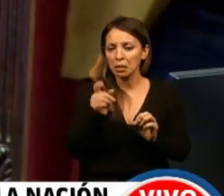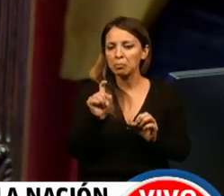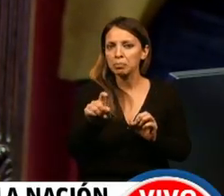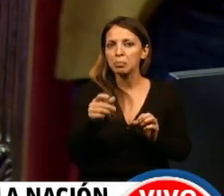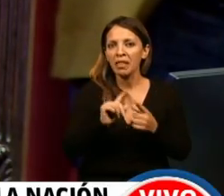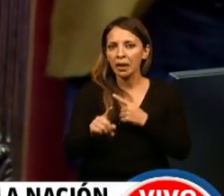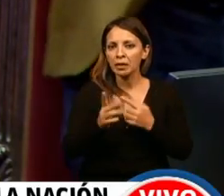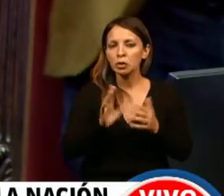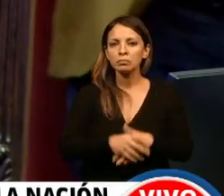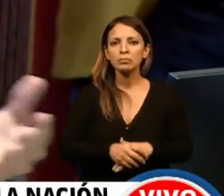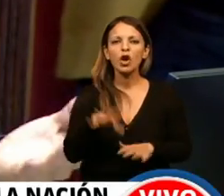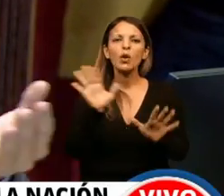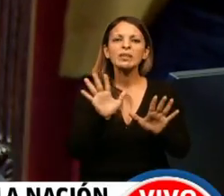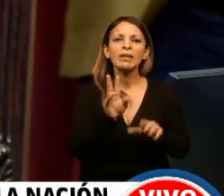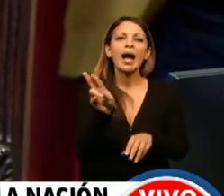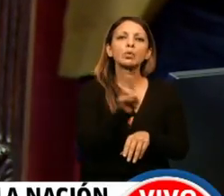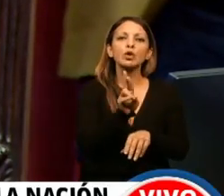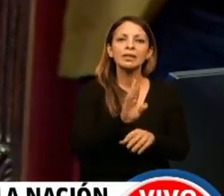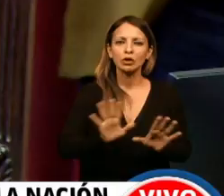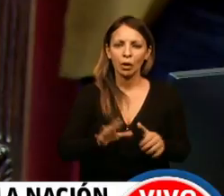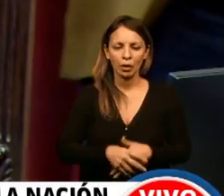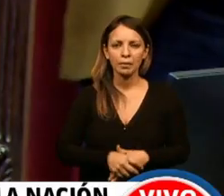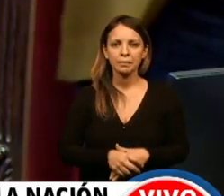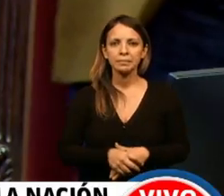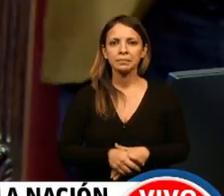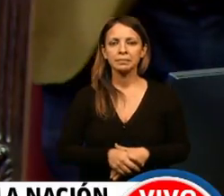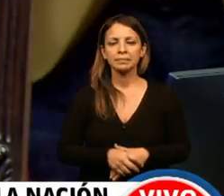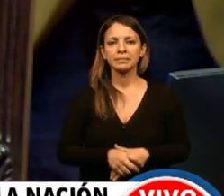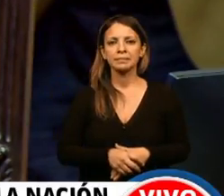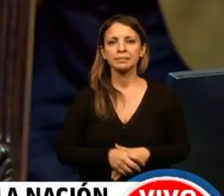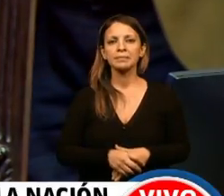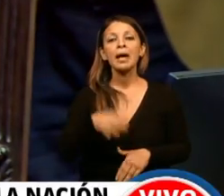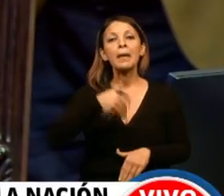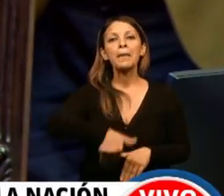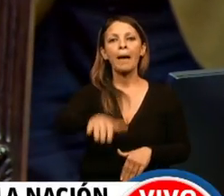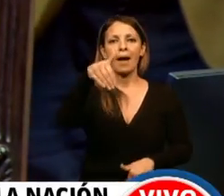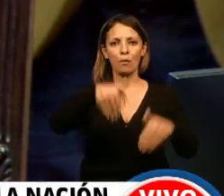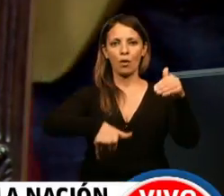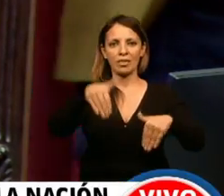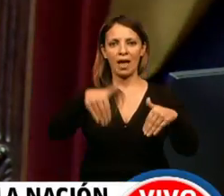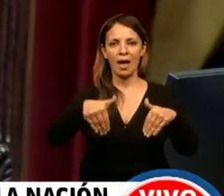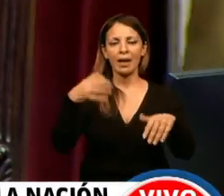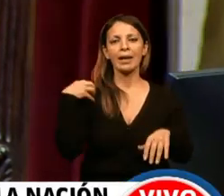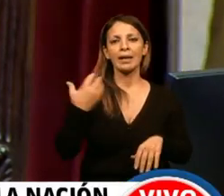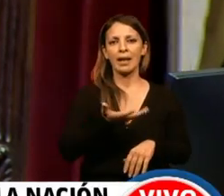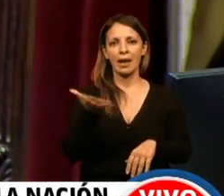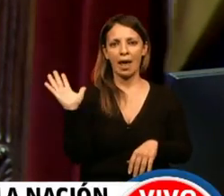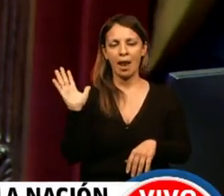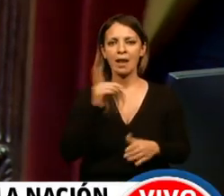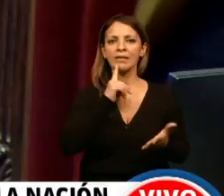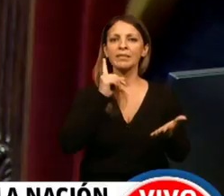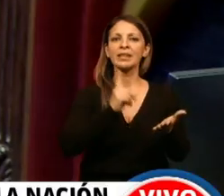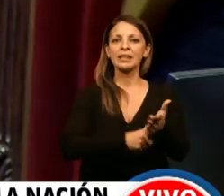la autorización está en el sistema se va a votar en general el